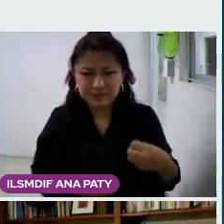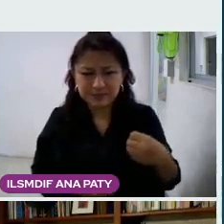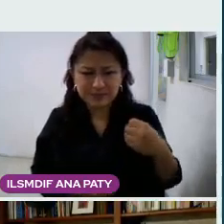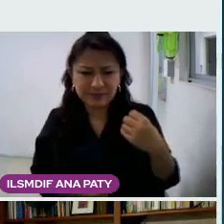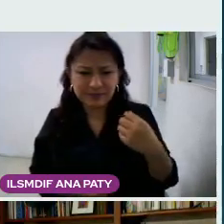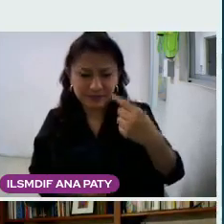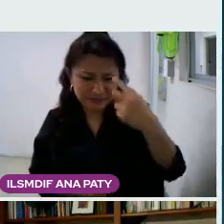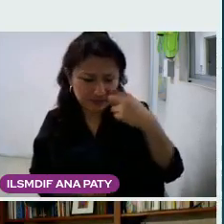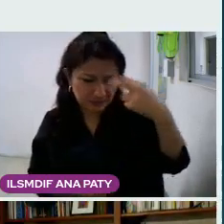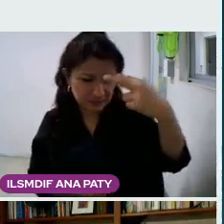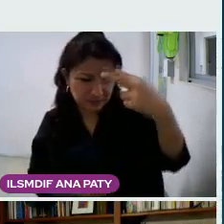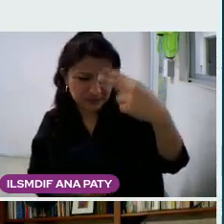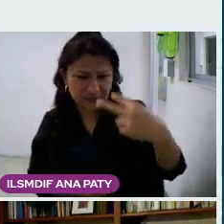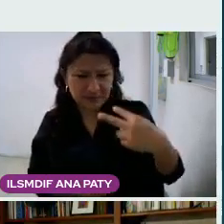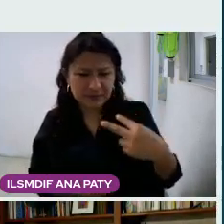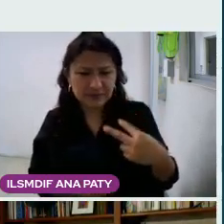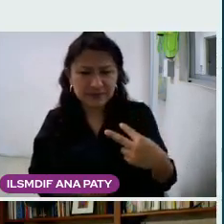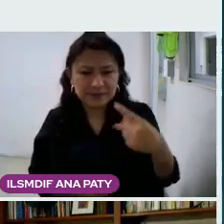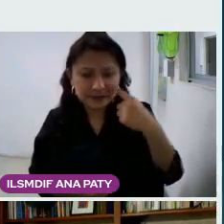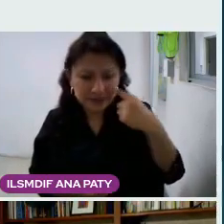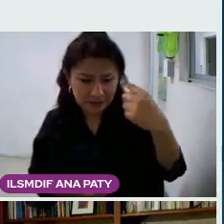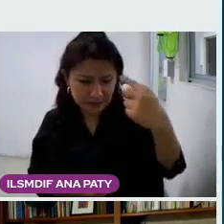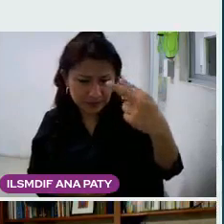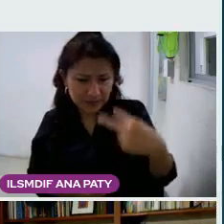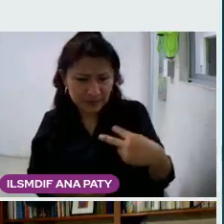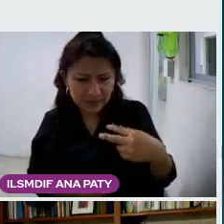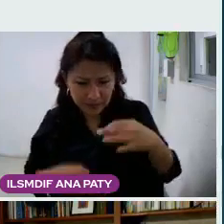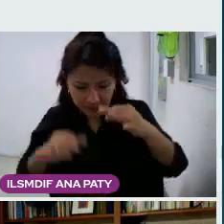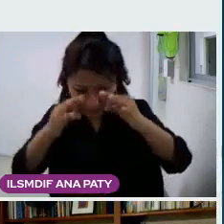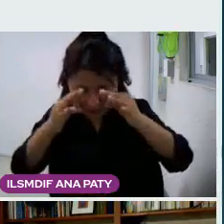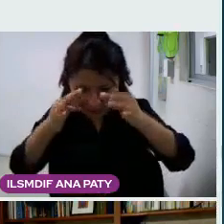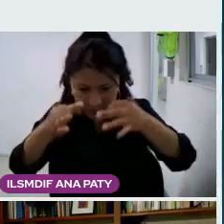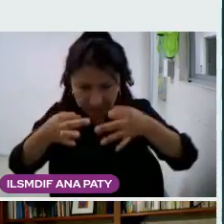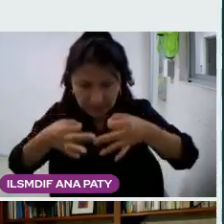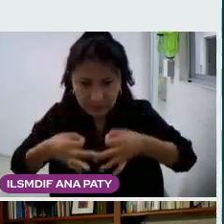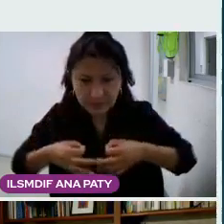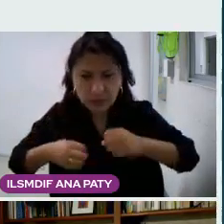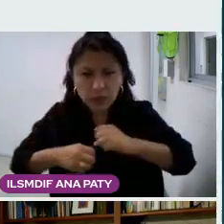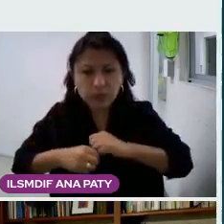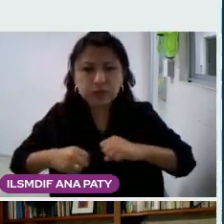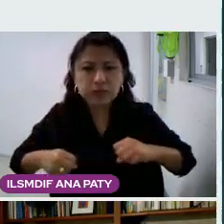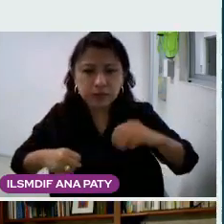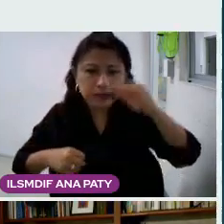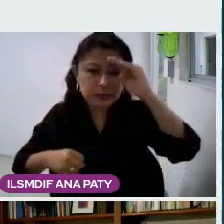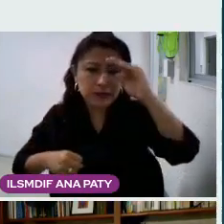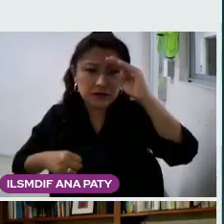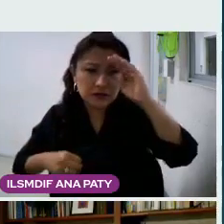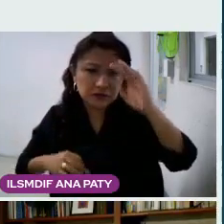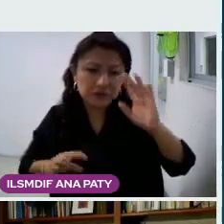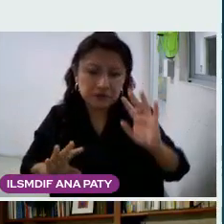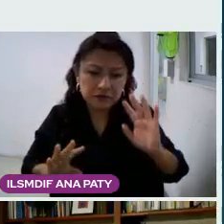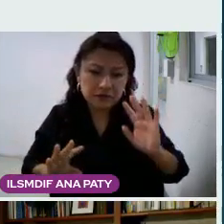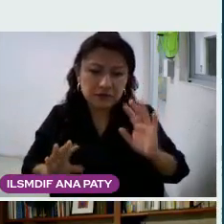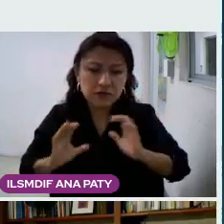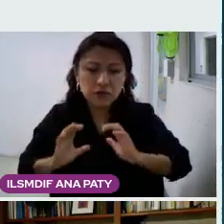registro que es muy bajo todavía del número de personas que viven con